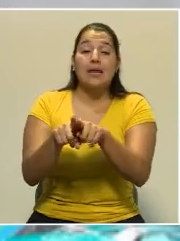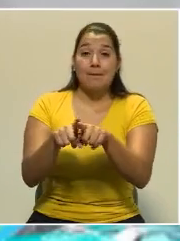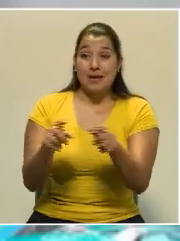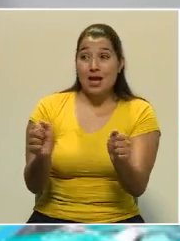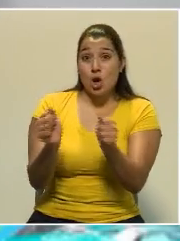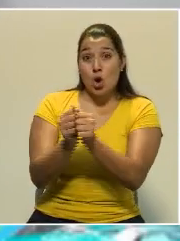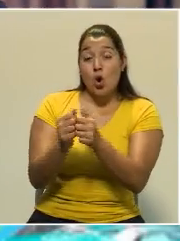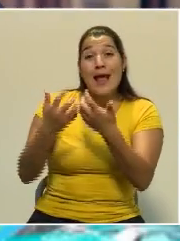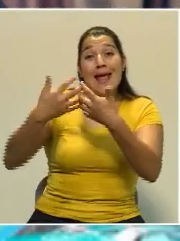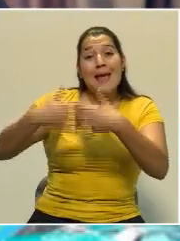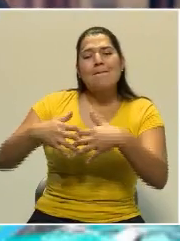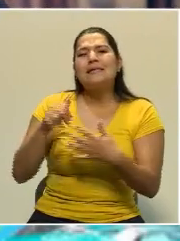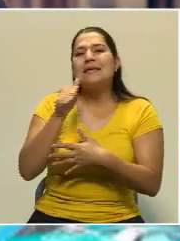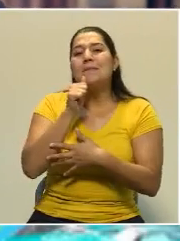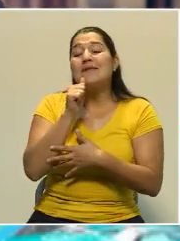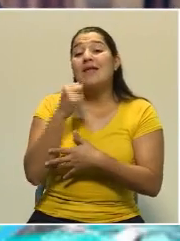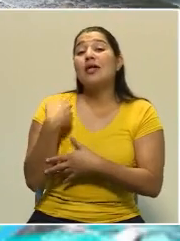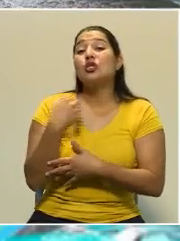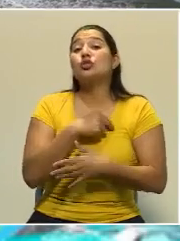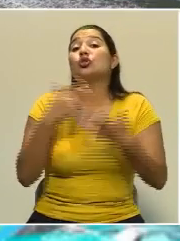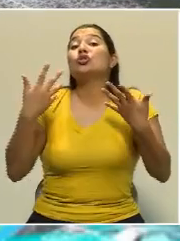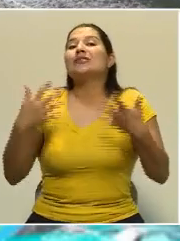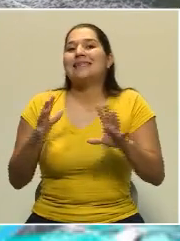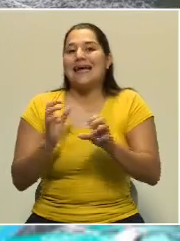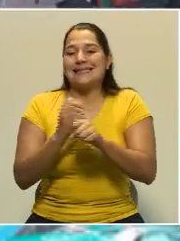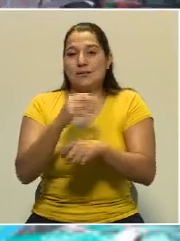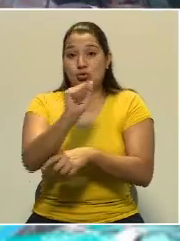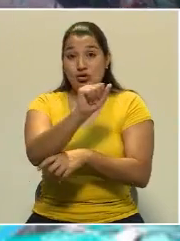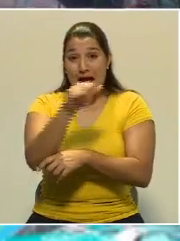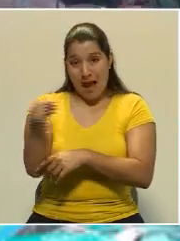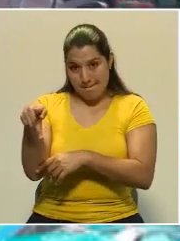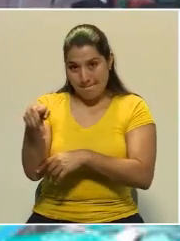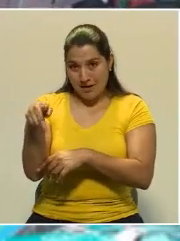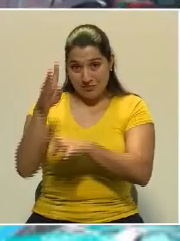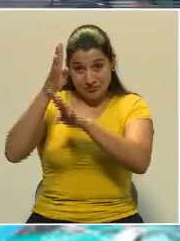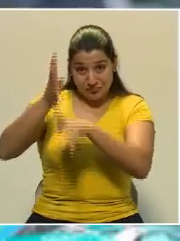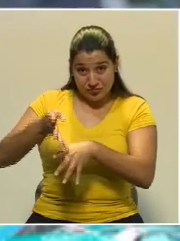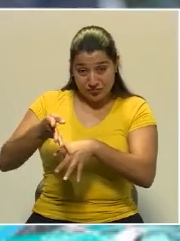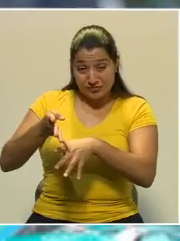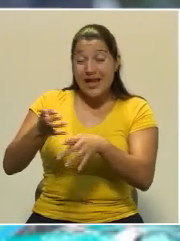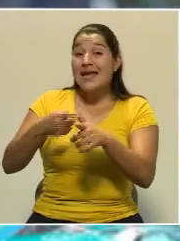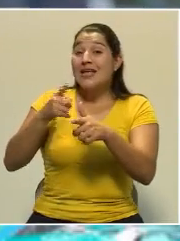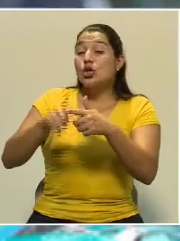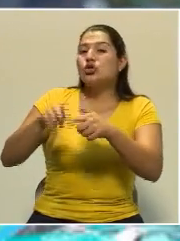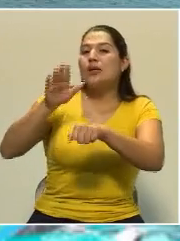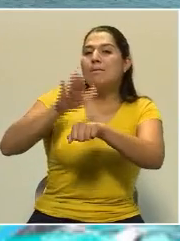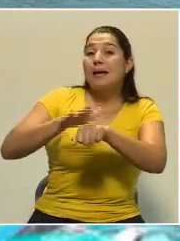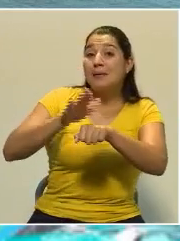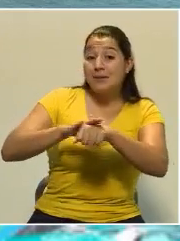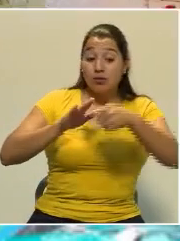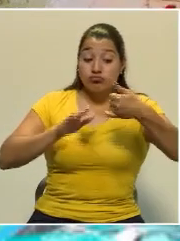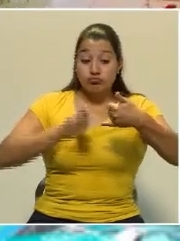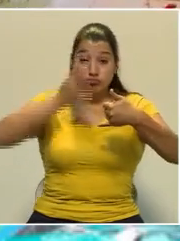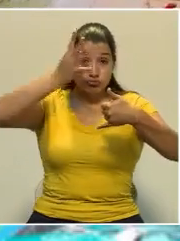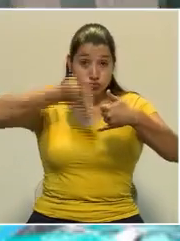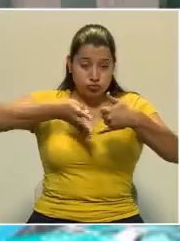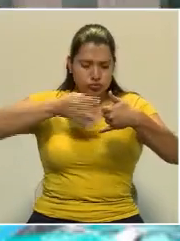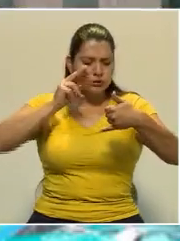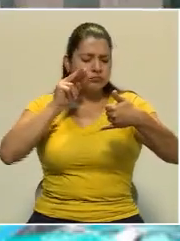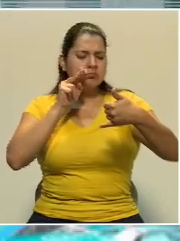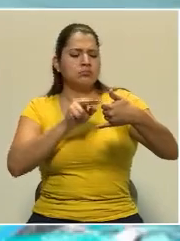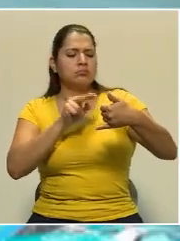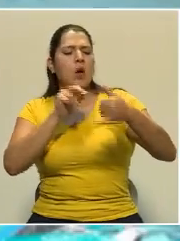privada, preparado una aplicación que nos va a permitir a través del celular darle seguimiento a cada uno de